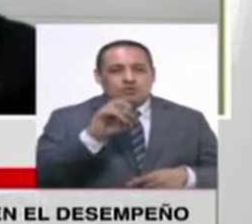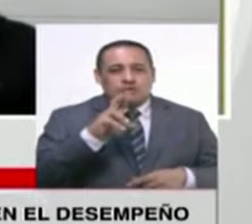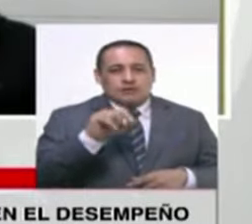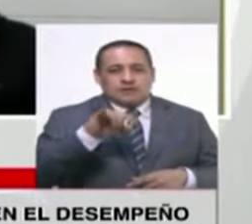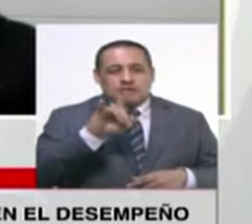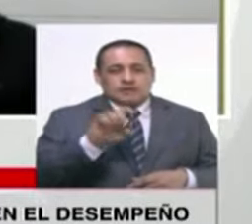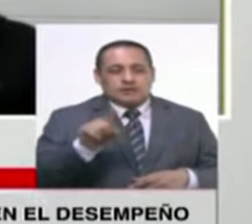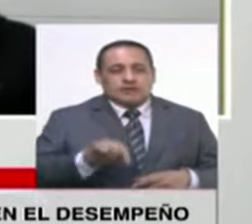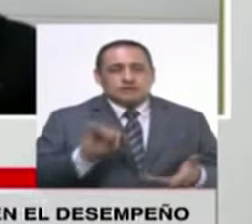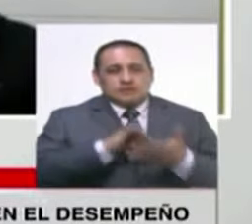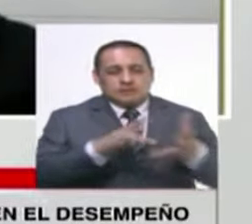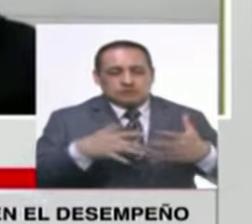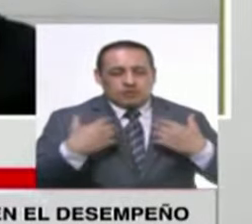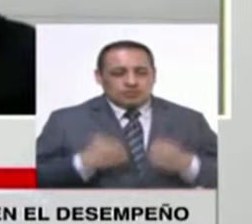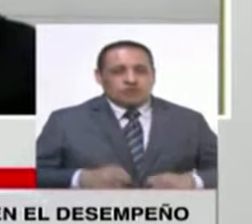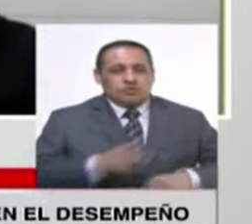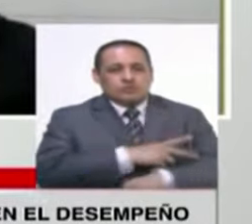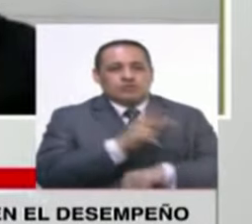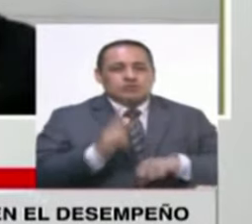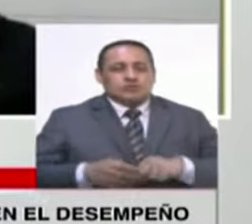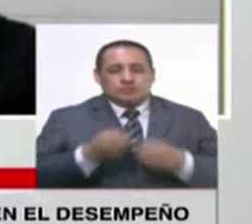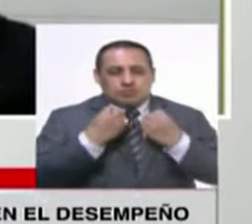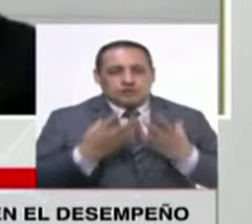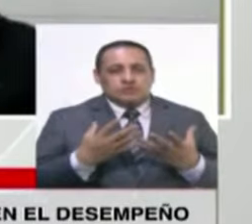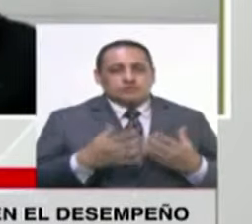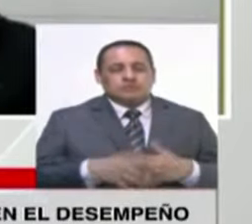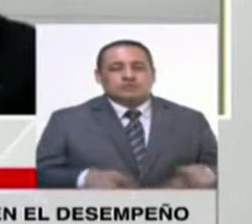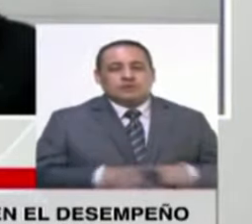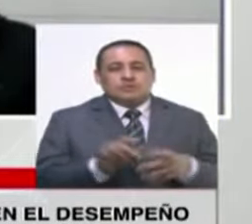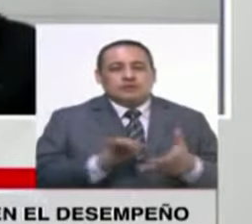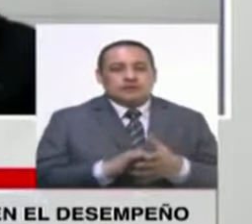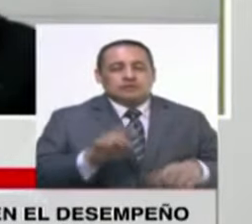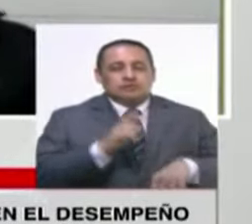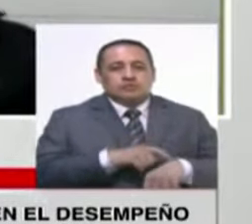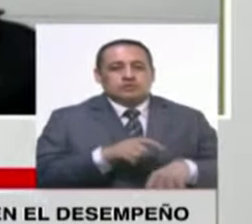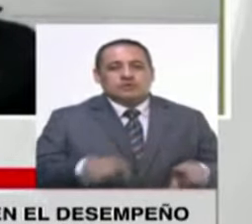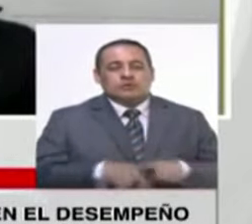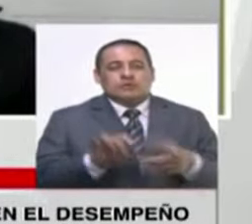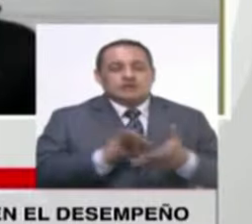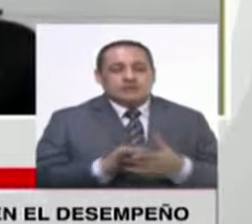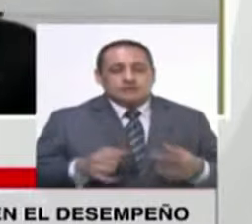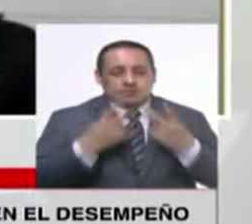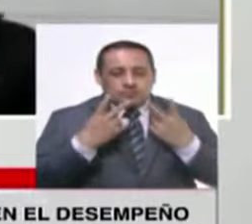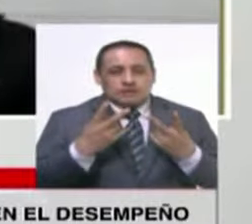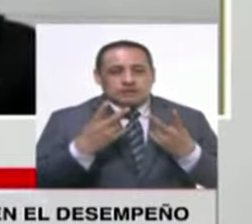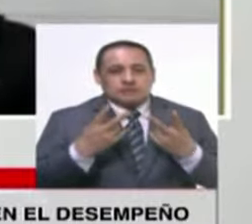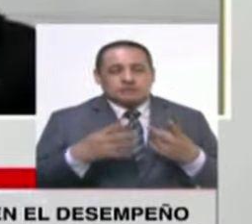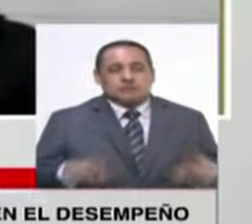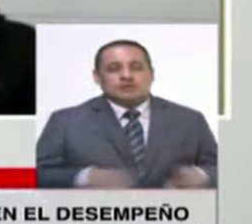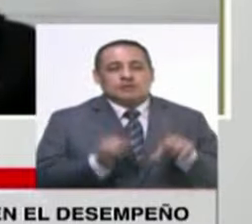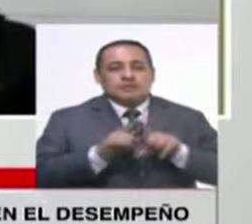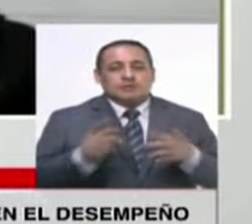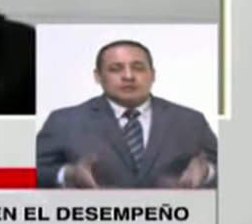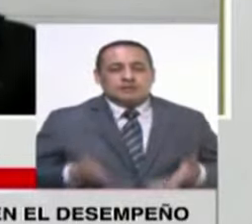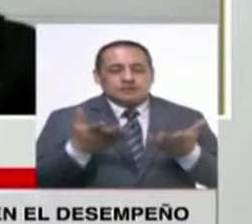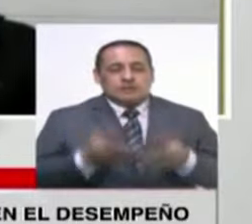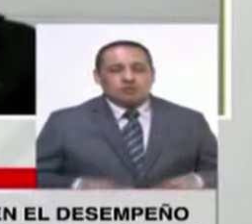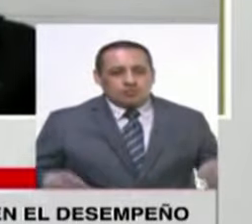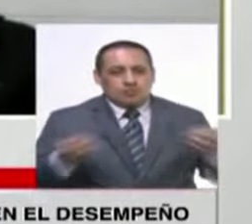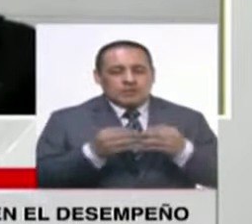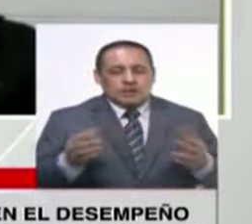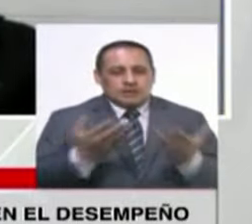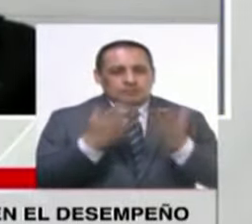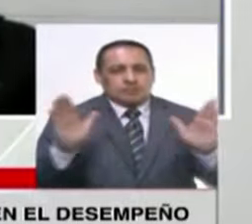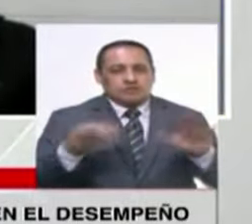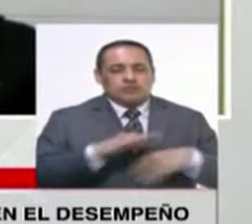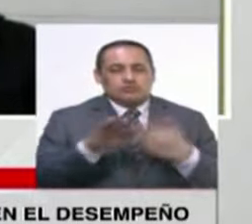es un excelente profesional, que en su oportunidad pueda usted desplegar con la mayor